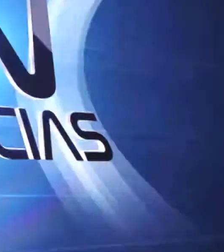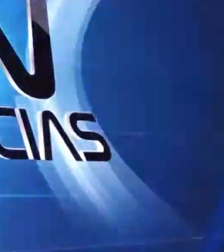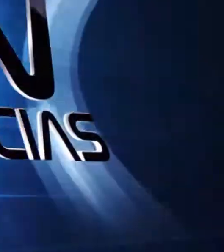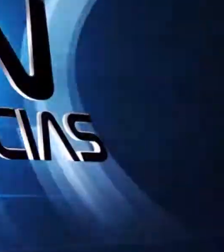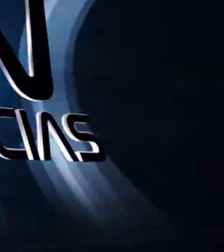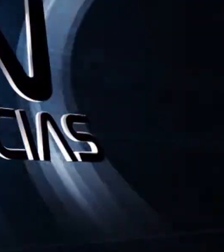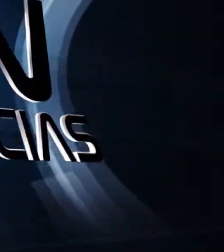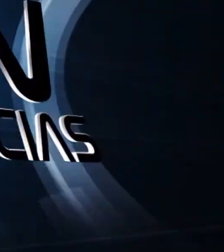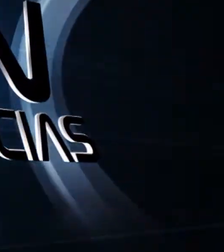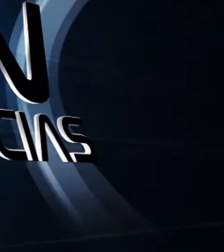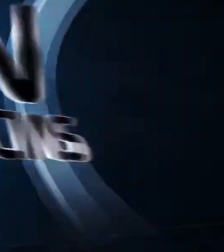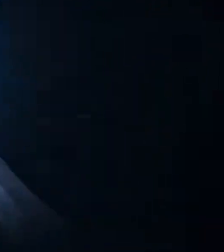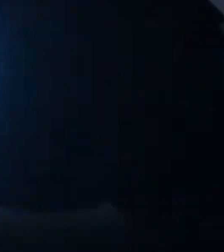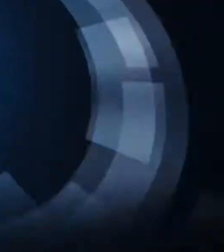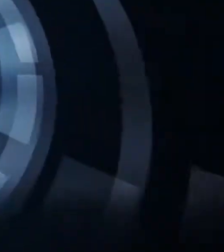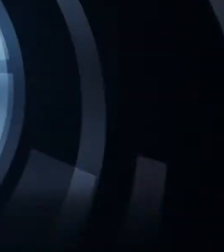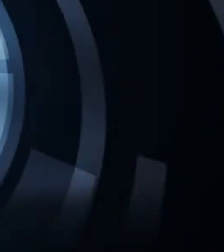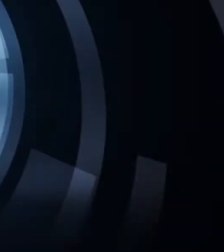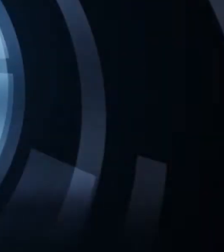¡Gracias! ¡Gracias!